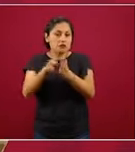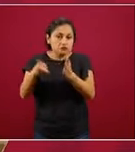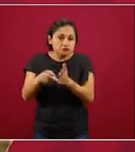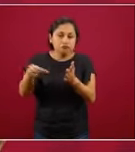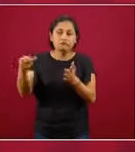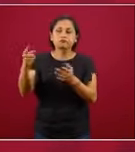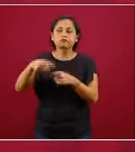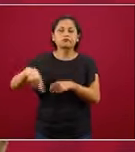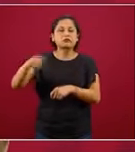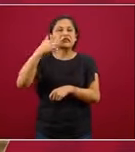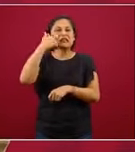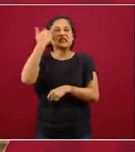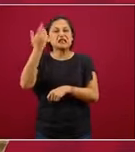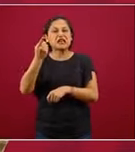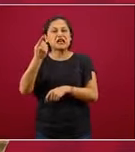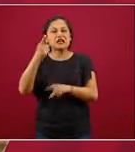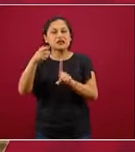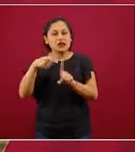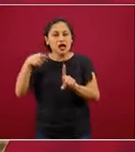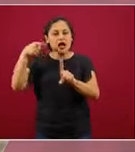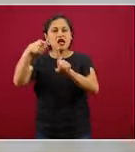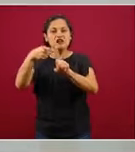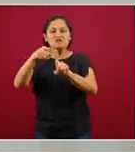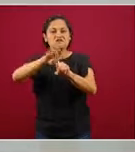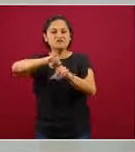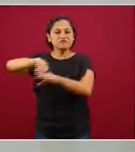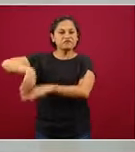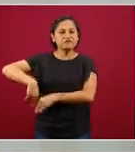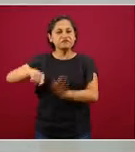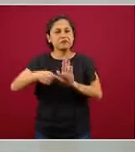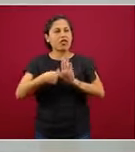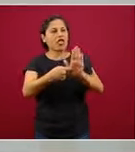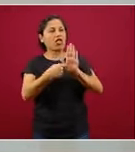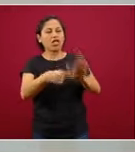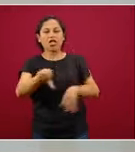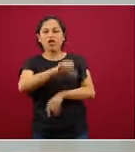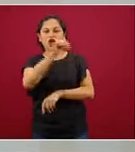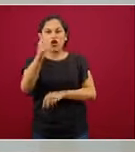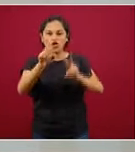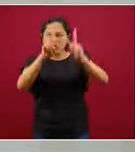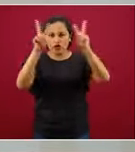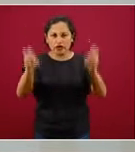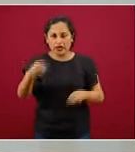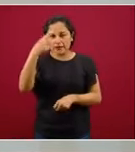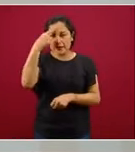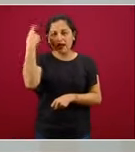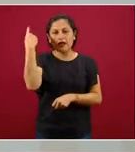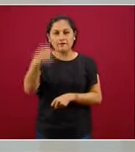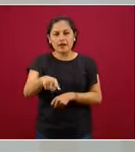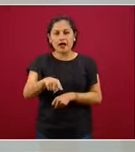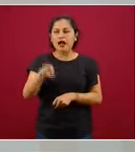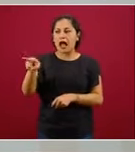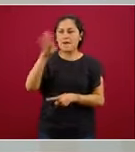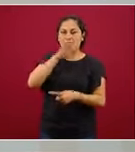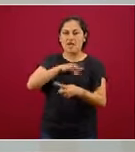medios que atienden a ese tipo de intereses, pues prefieran centrarse en querer minar